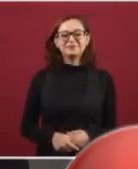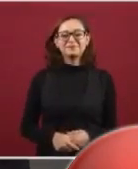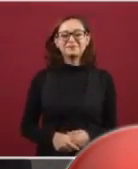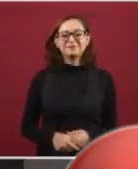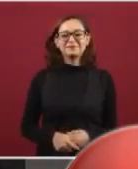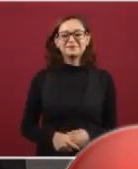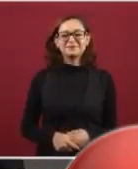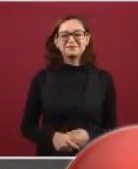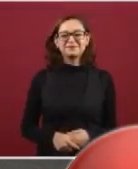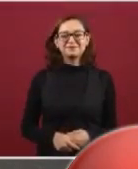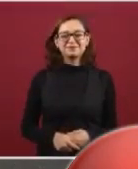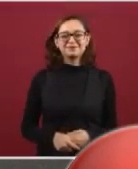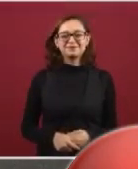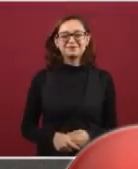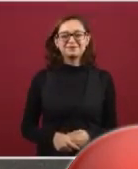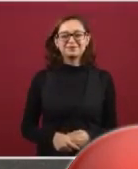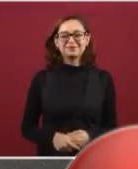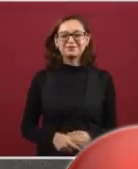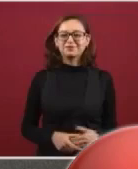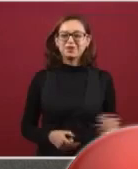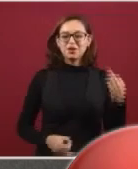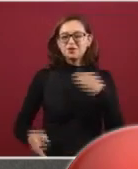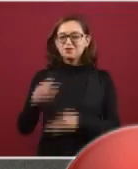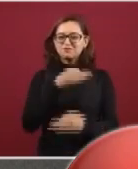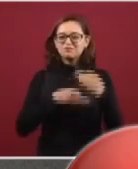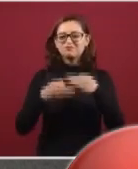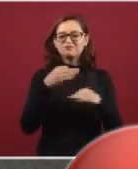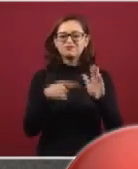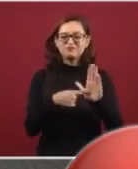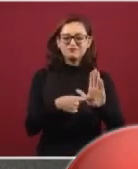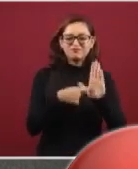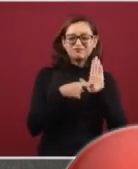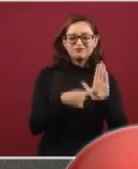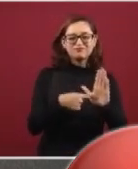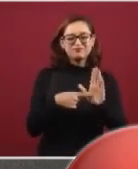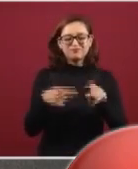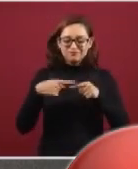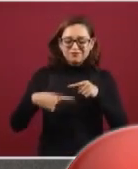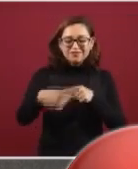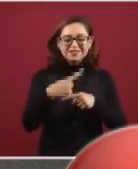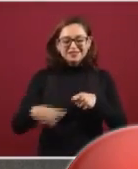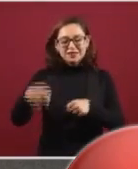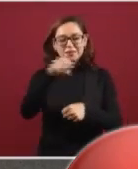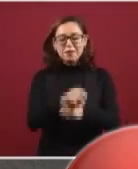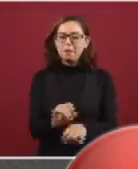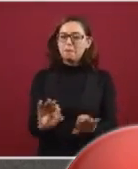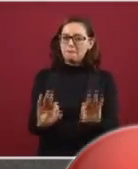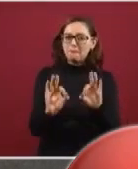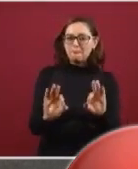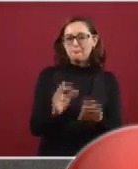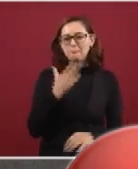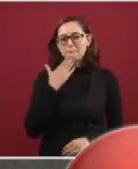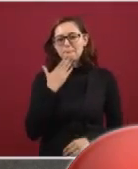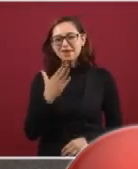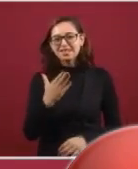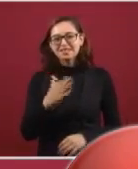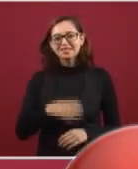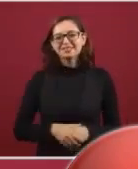todo pinta y repinta para que sea una muy buena semana.